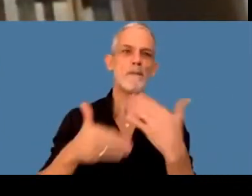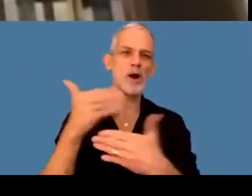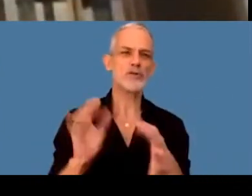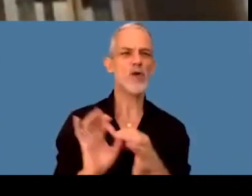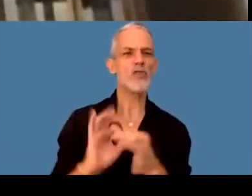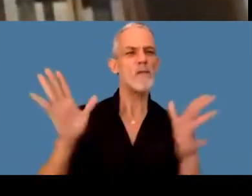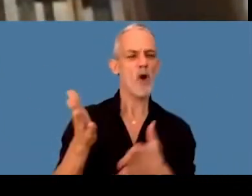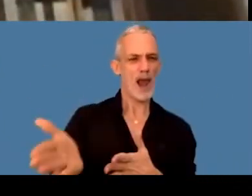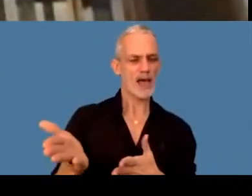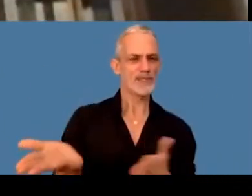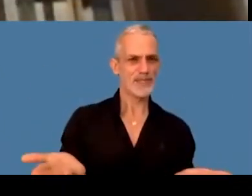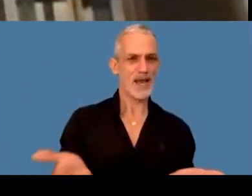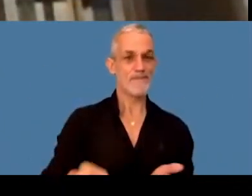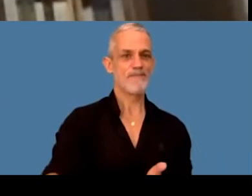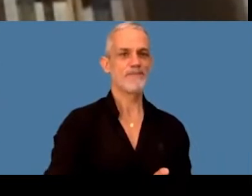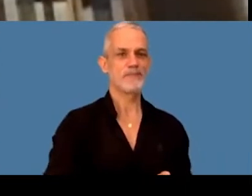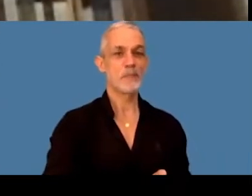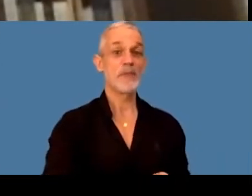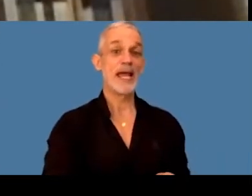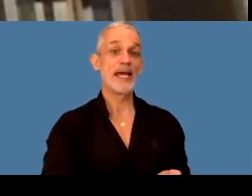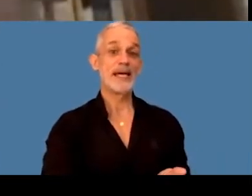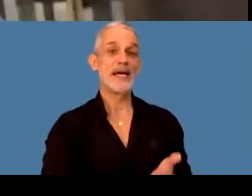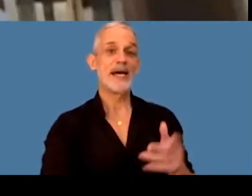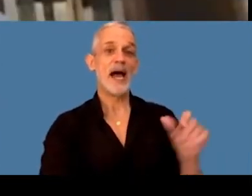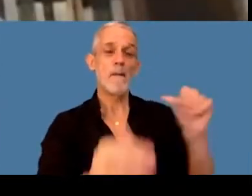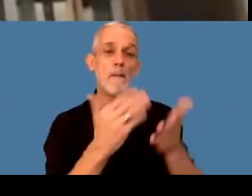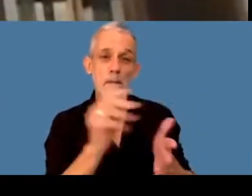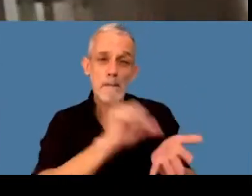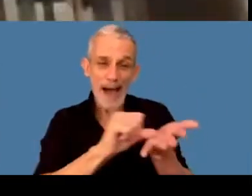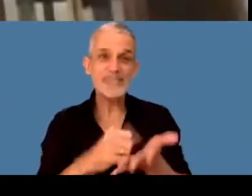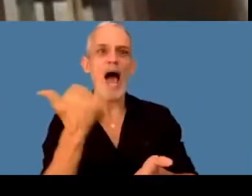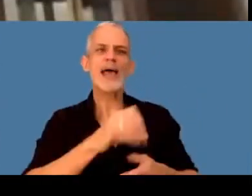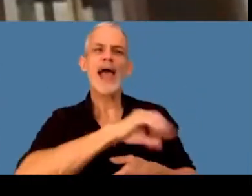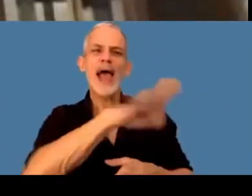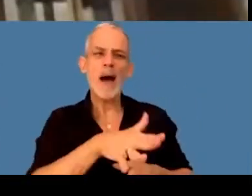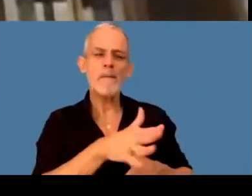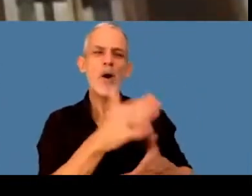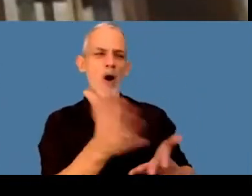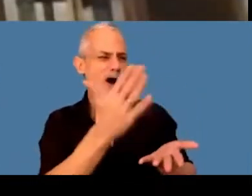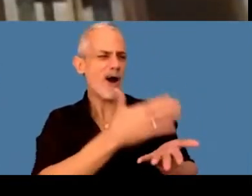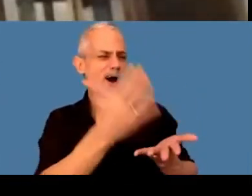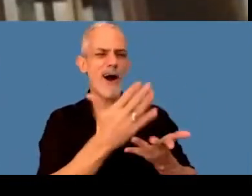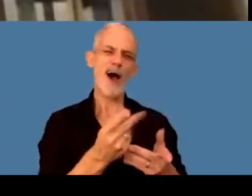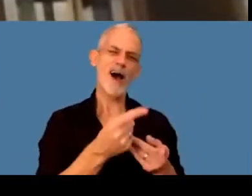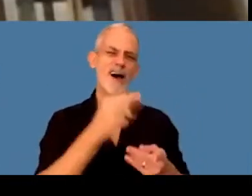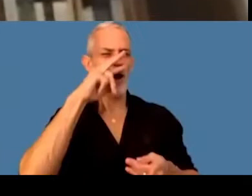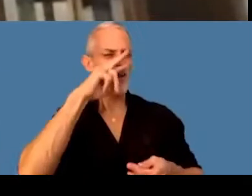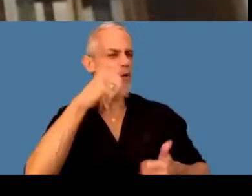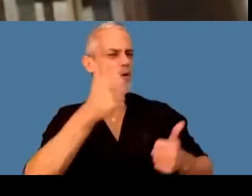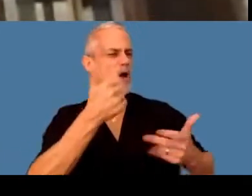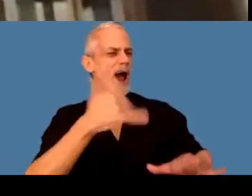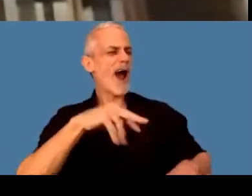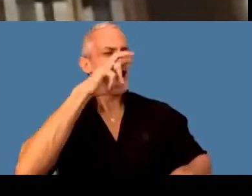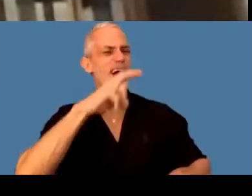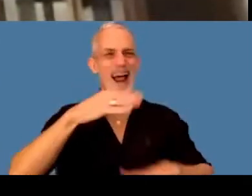democratización. Los países que tienen producción primaria están más cerca del feudalismo que de la revolución industrial. Así